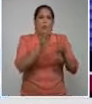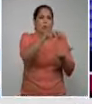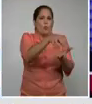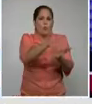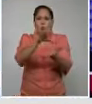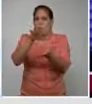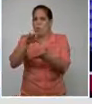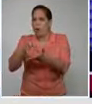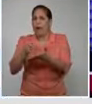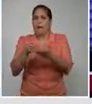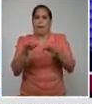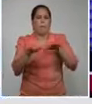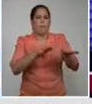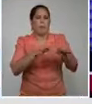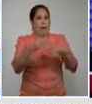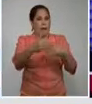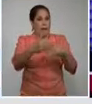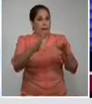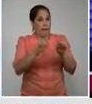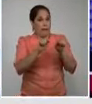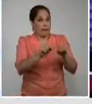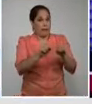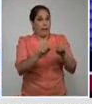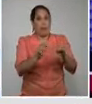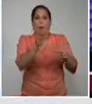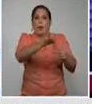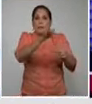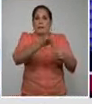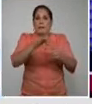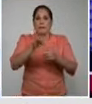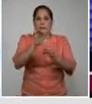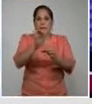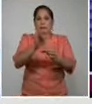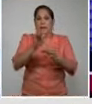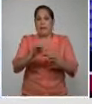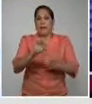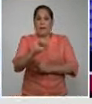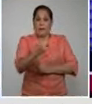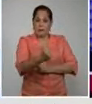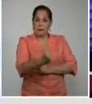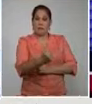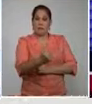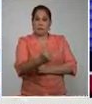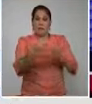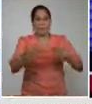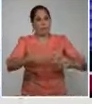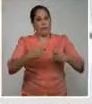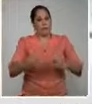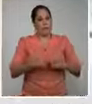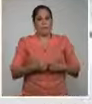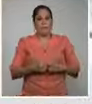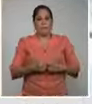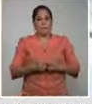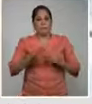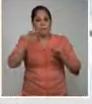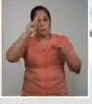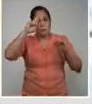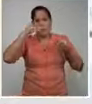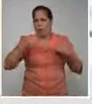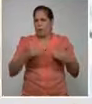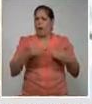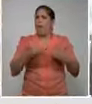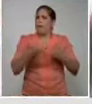los equipos, cumpliendo las exigencias regulatorias y las exigencias éticas y las exigencias del sistema de salud para poder